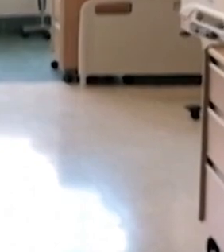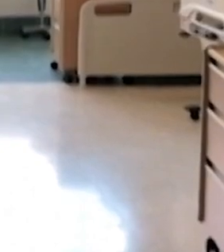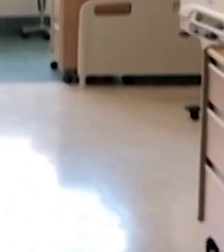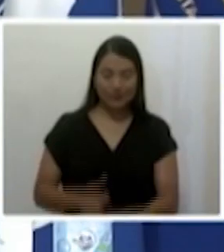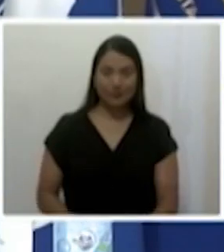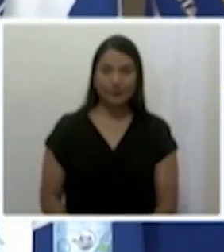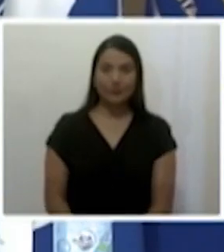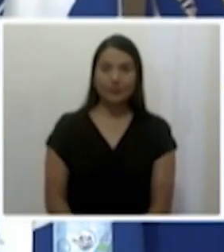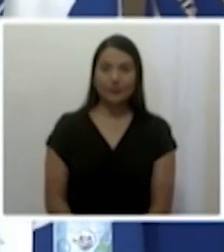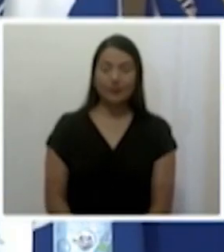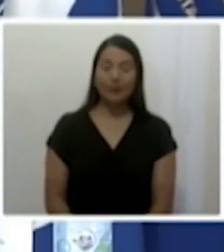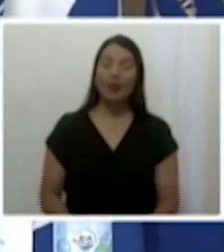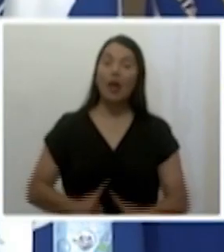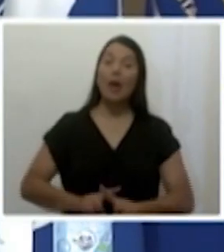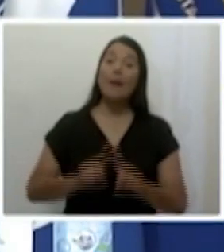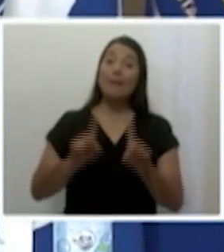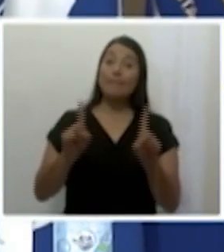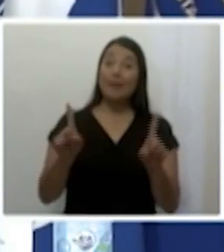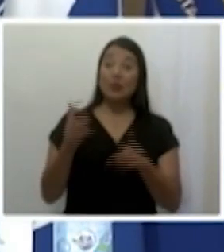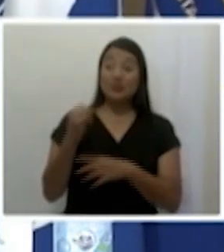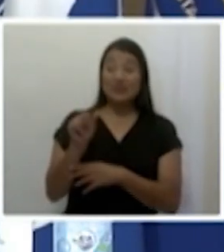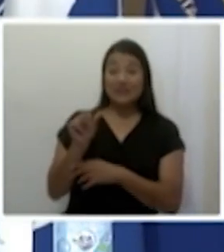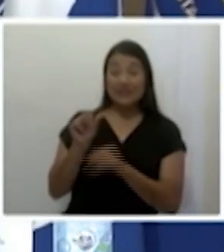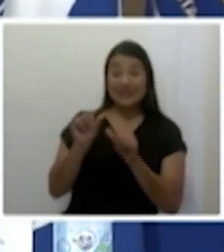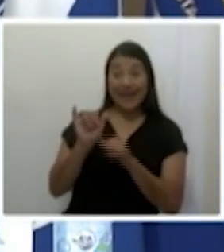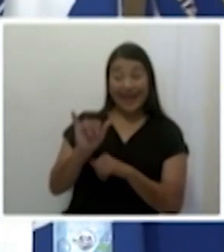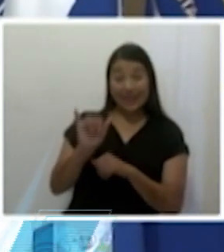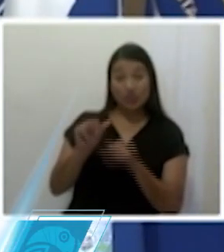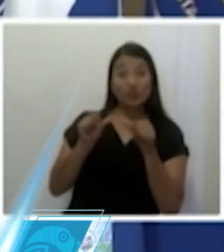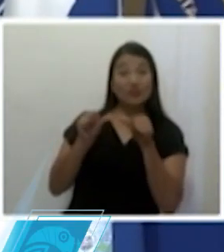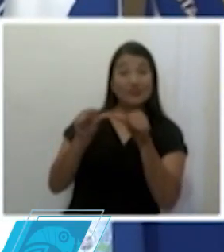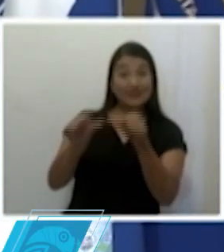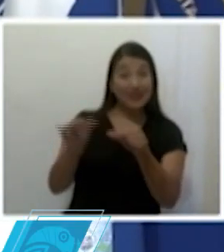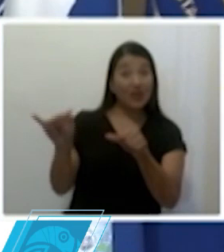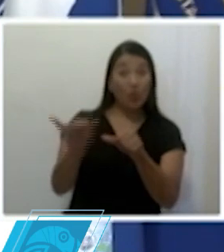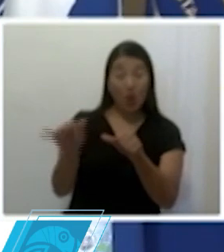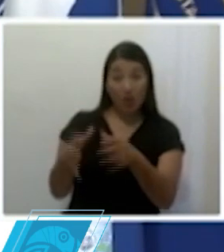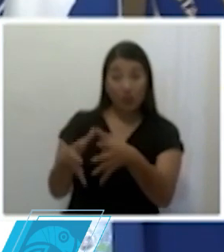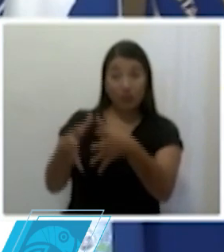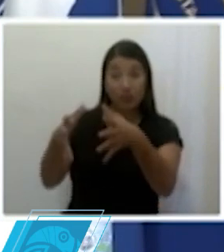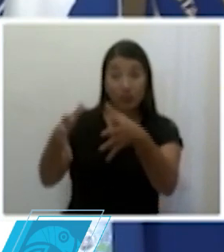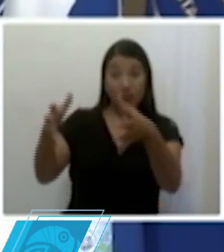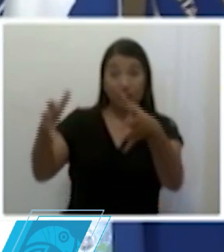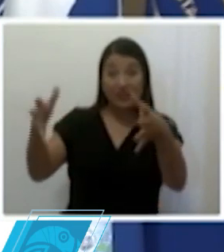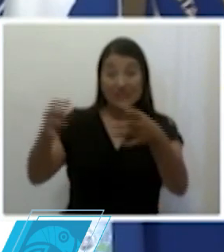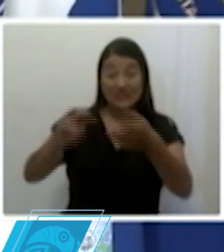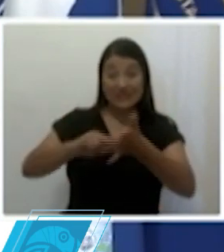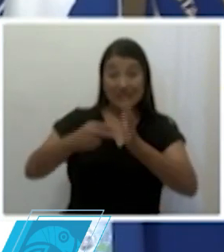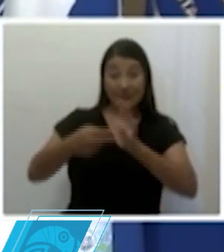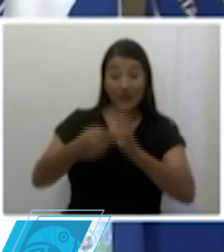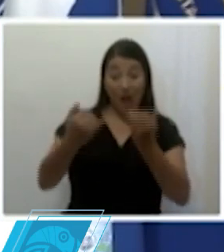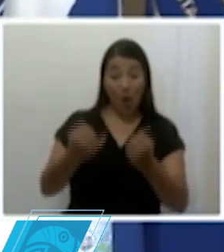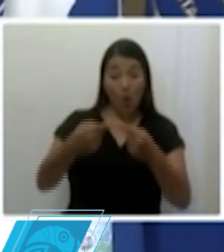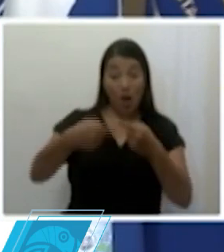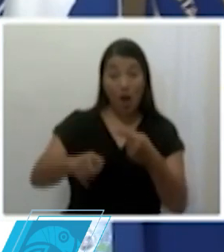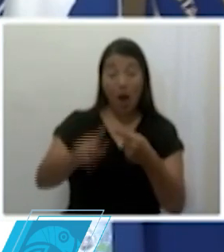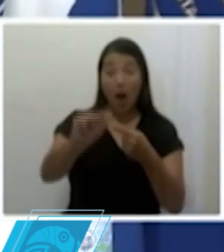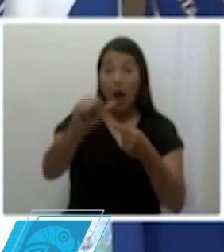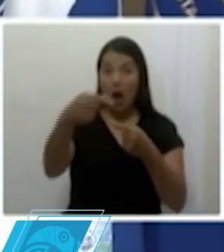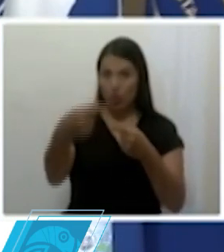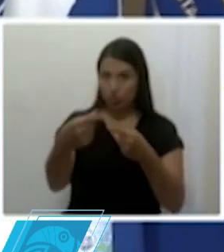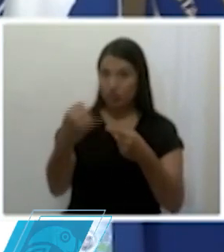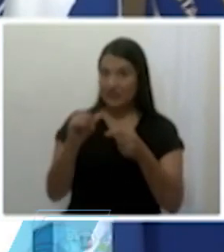salud. Pero si este ritmo aumentara este mes de agosto,